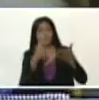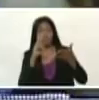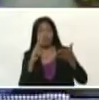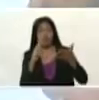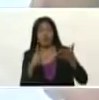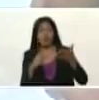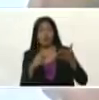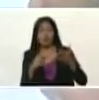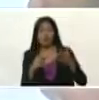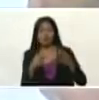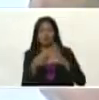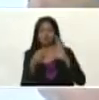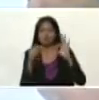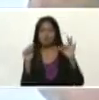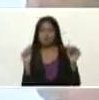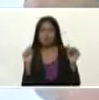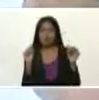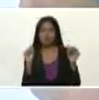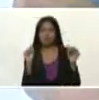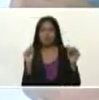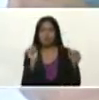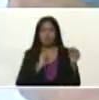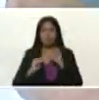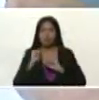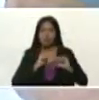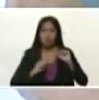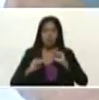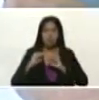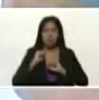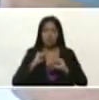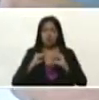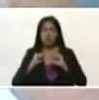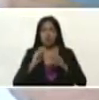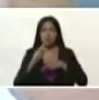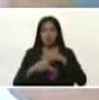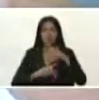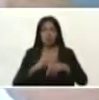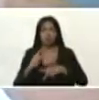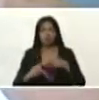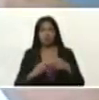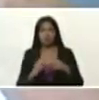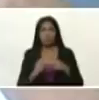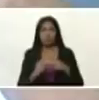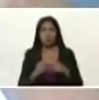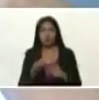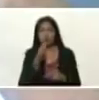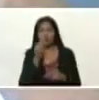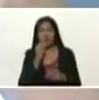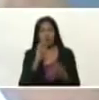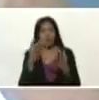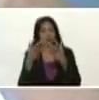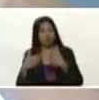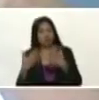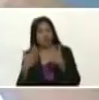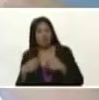de los encadenamientos de los motores productivos, agroalimentario e